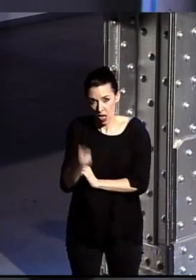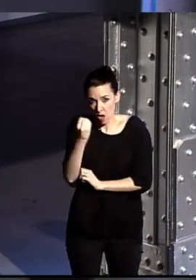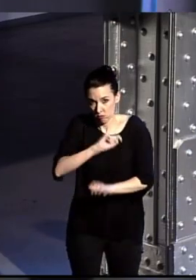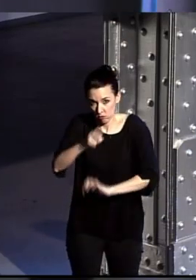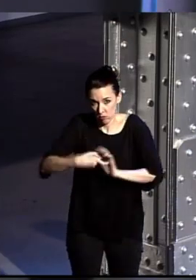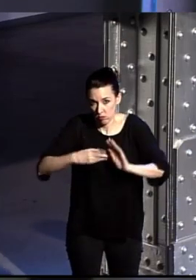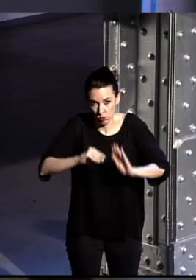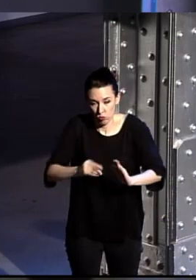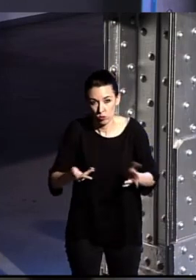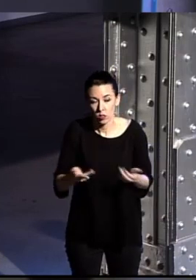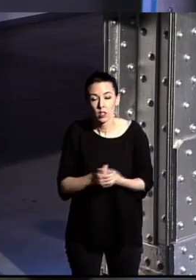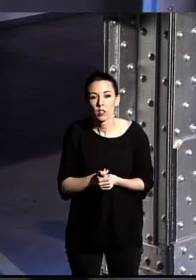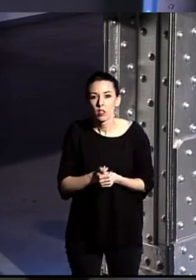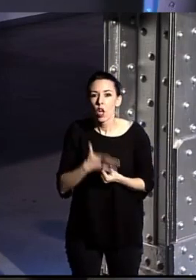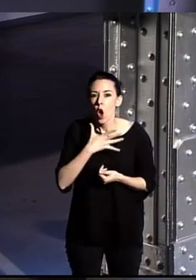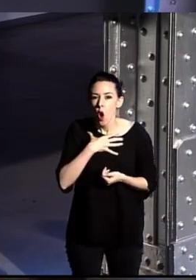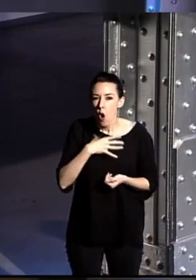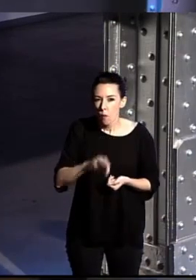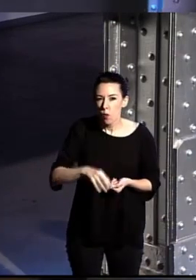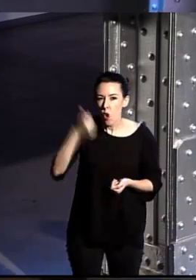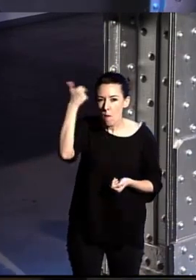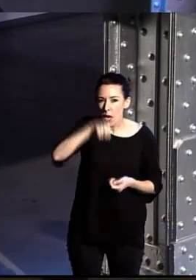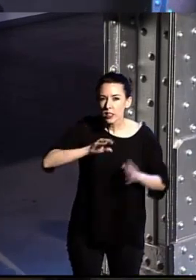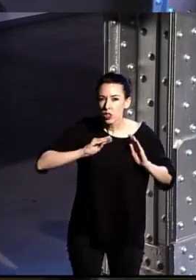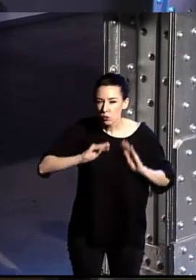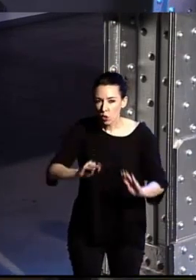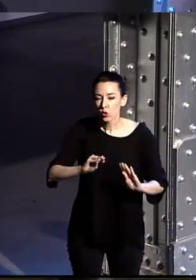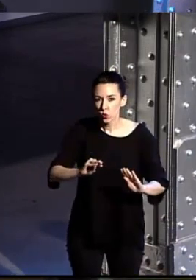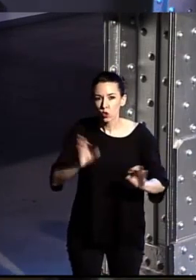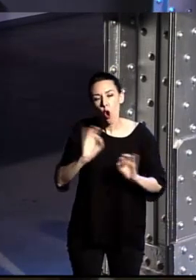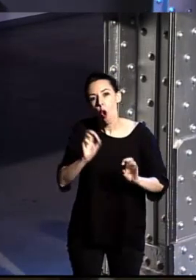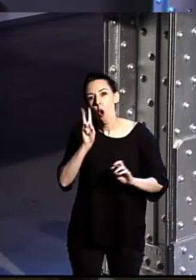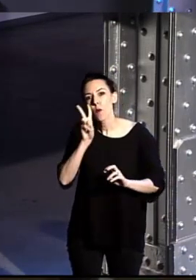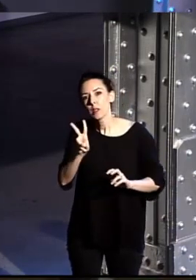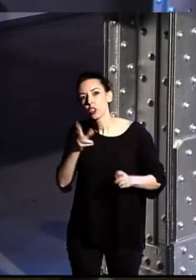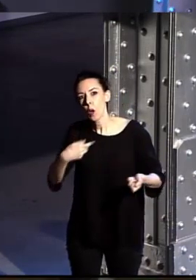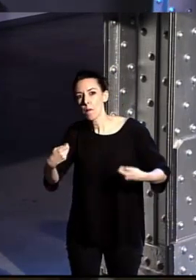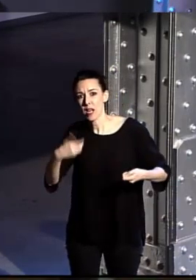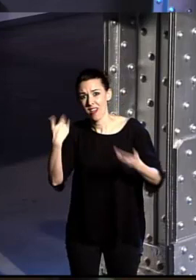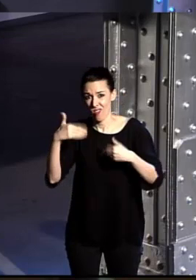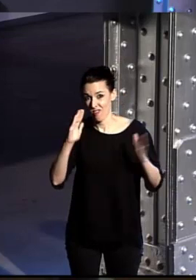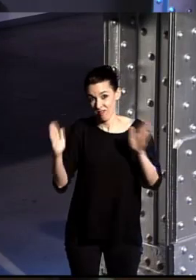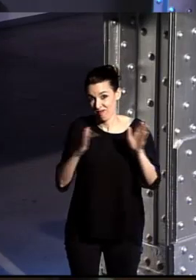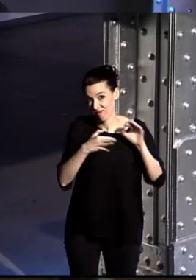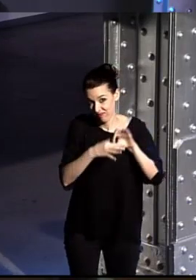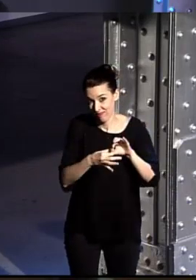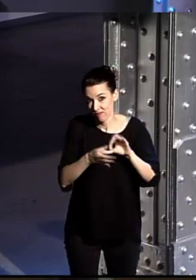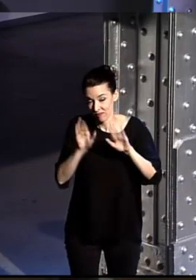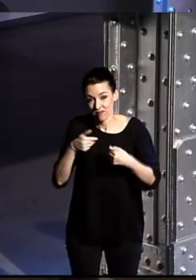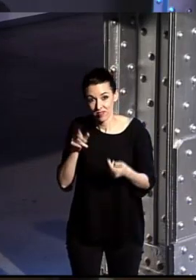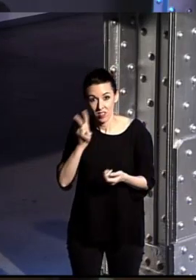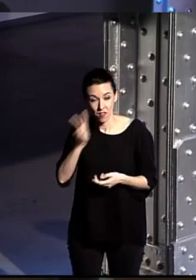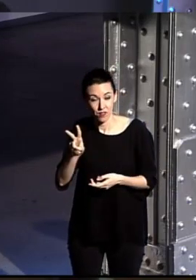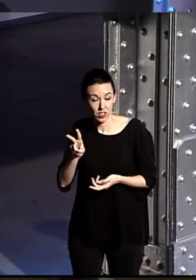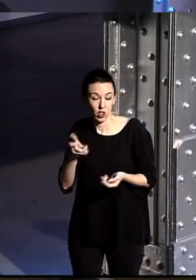¿no? ¿Pudo ser más el machismo del propio Hetzel o su visión del mercado de aquella época el que marcara esta